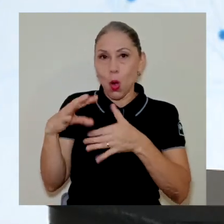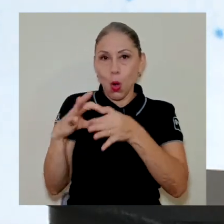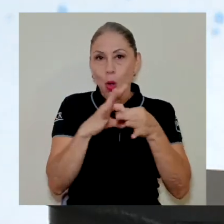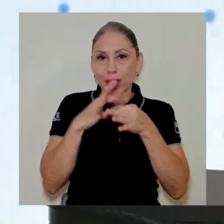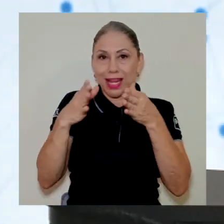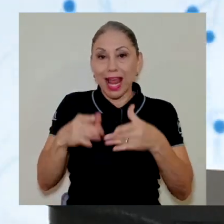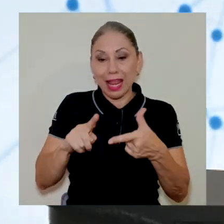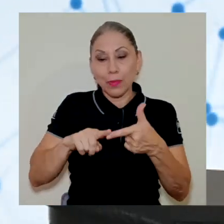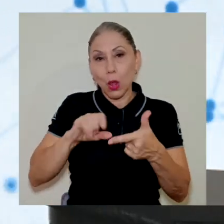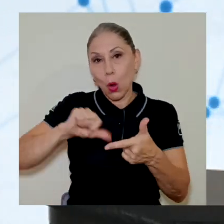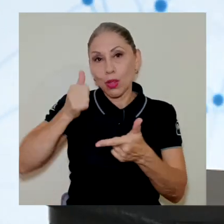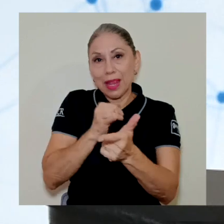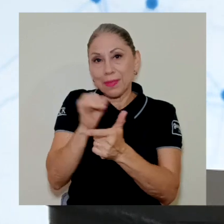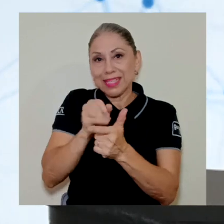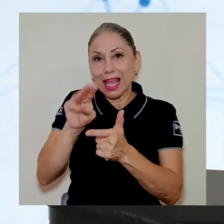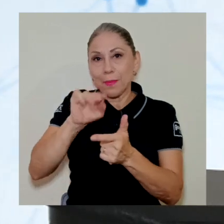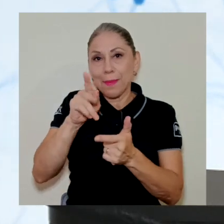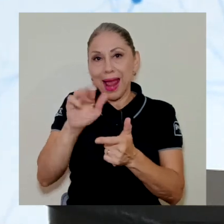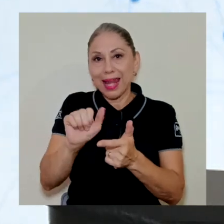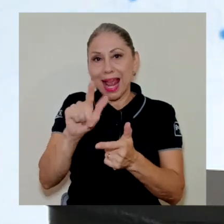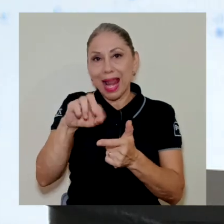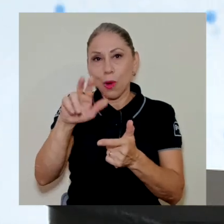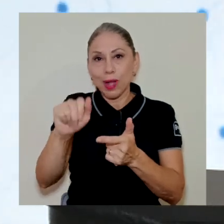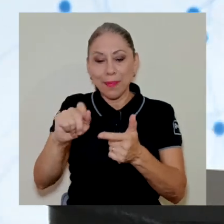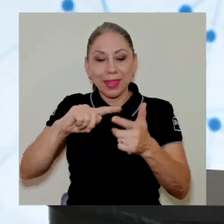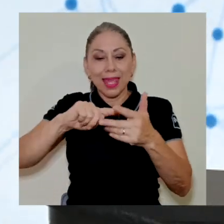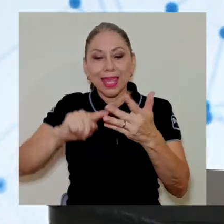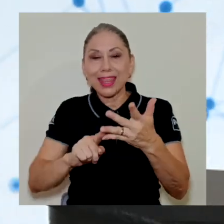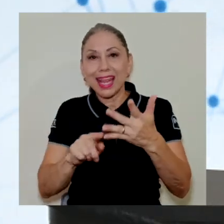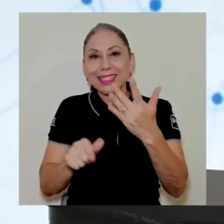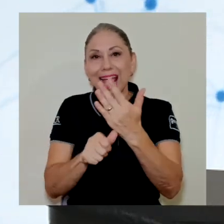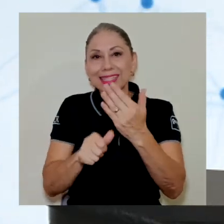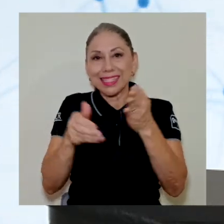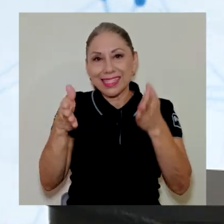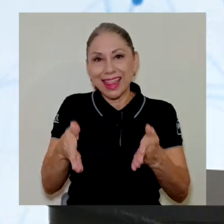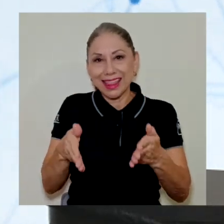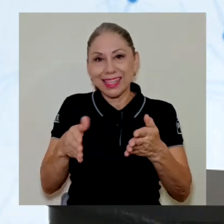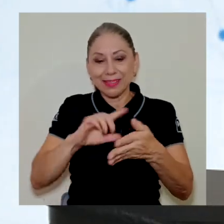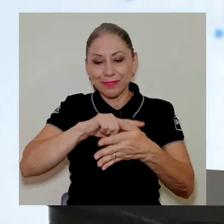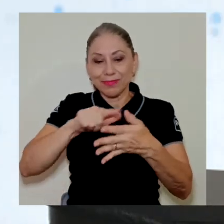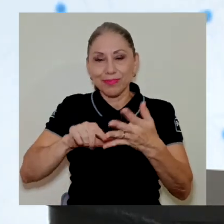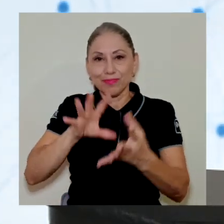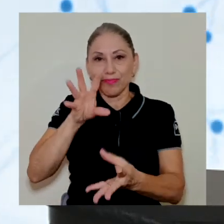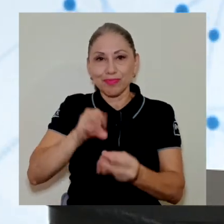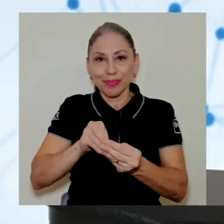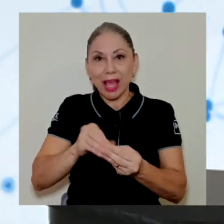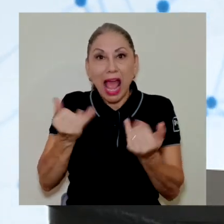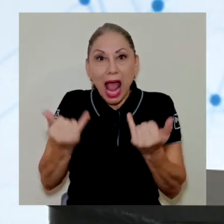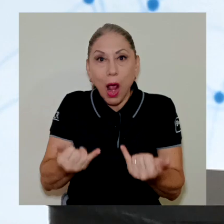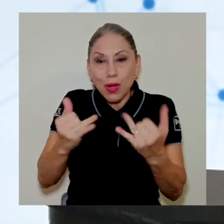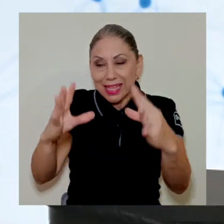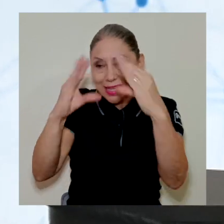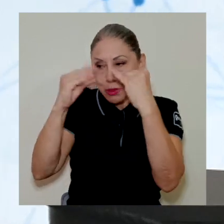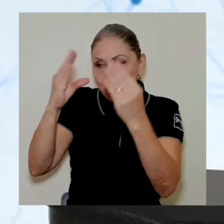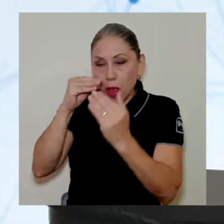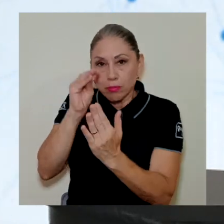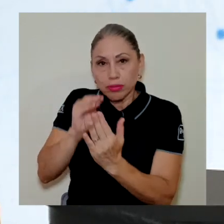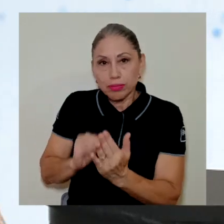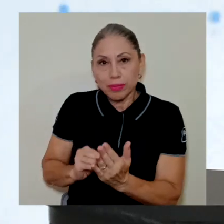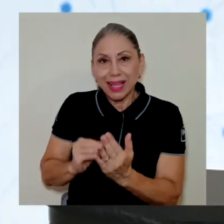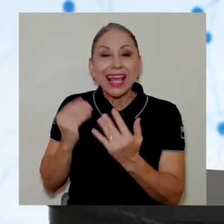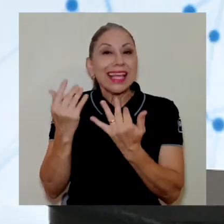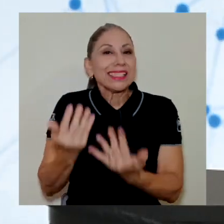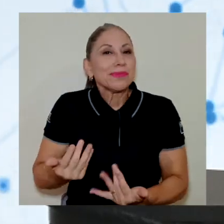otra investigadora, María Laura, y tenemos 3 asistentes, que somos las que estamos, ¿verdad?, en este momento levantando información. Y